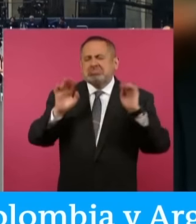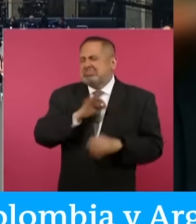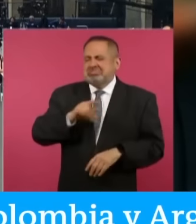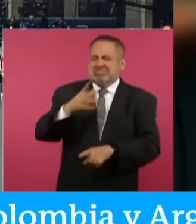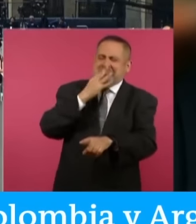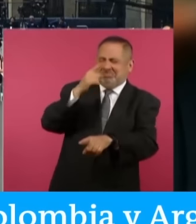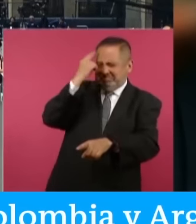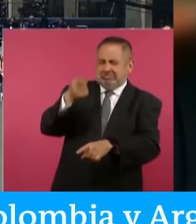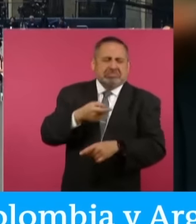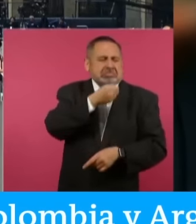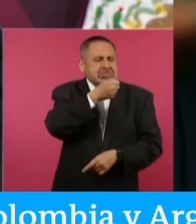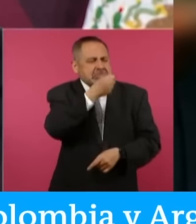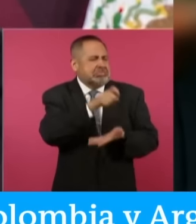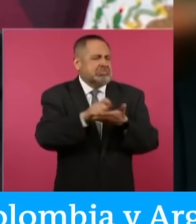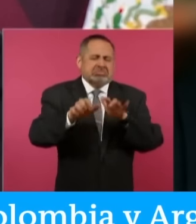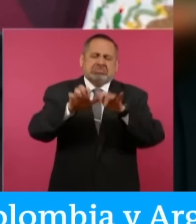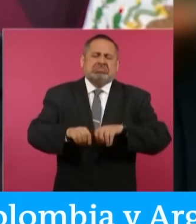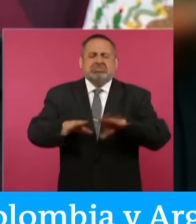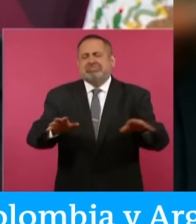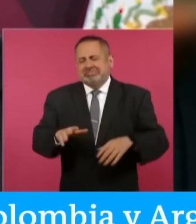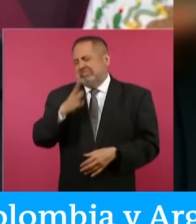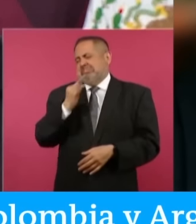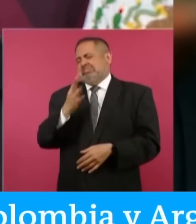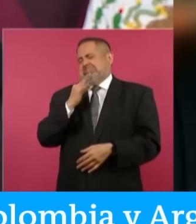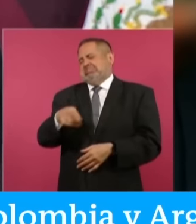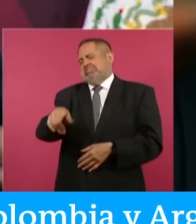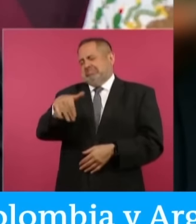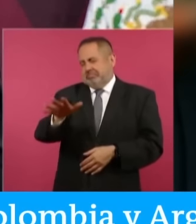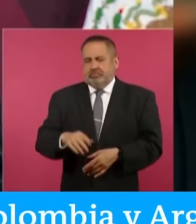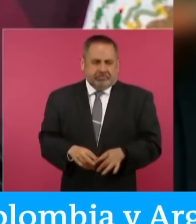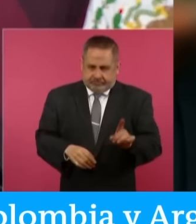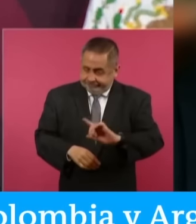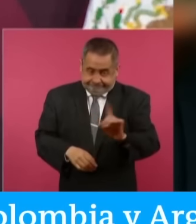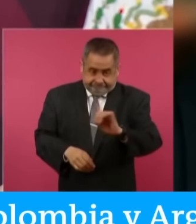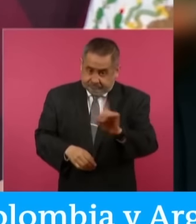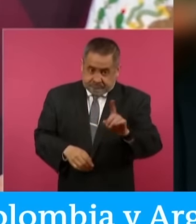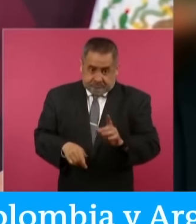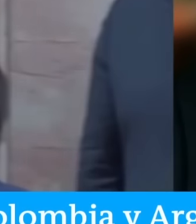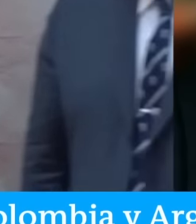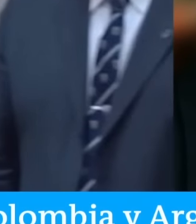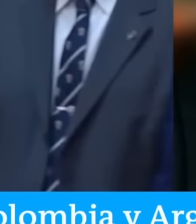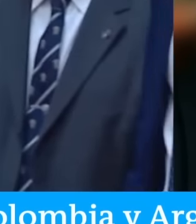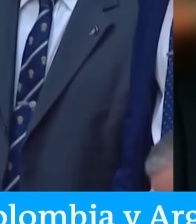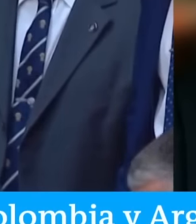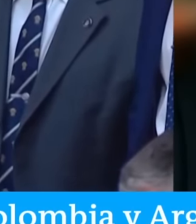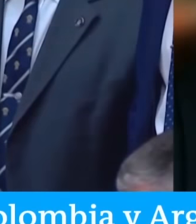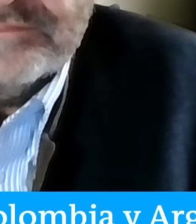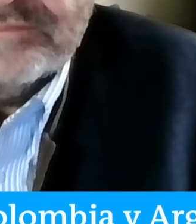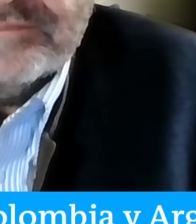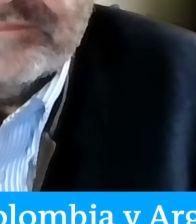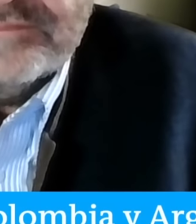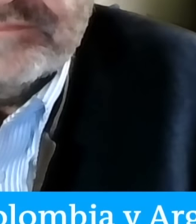situación de conflicto igual con el Vaticano y al final todo quedó en abrazos con el papa